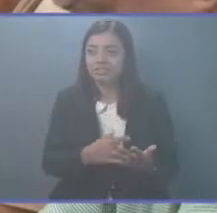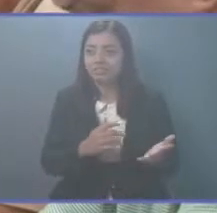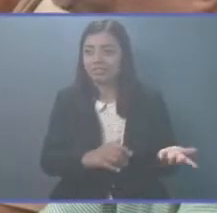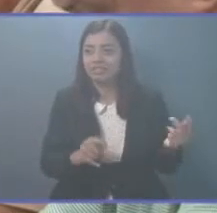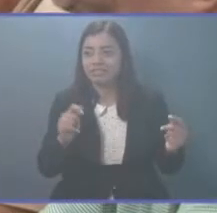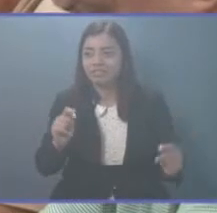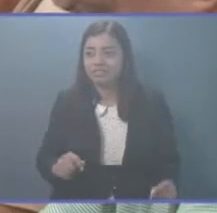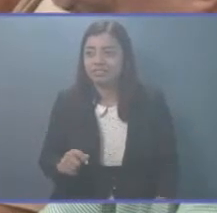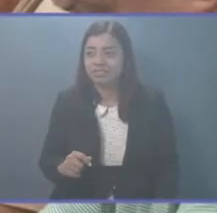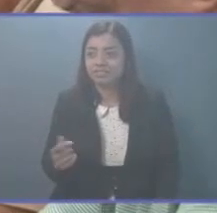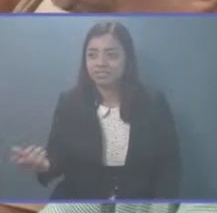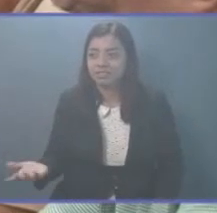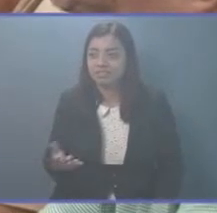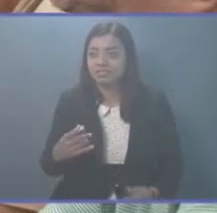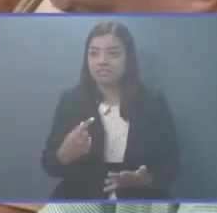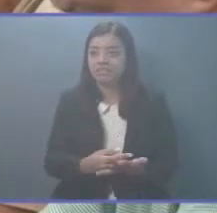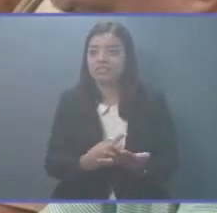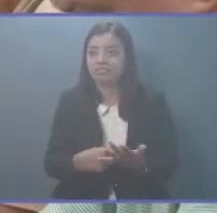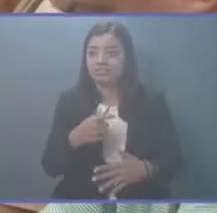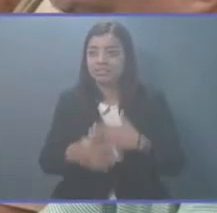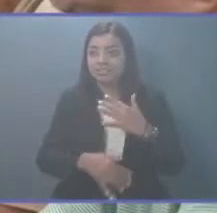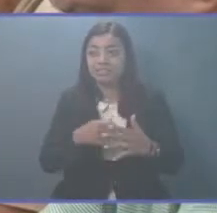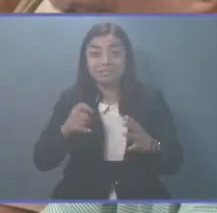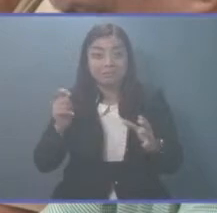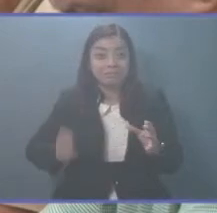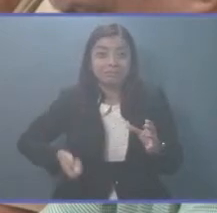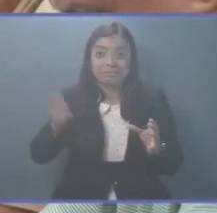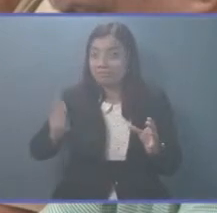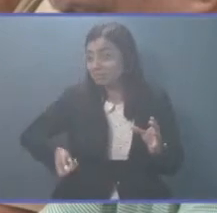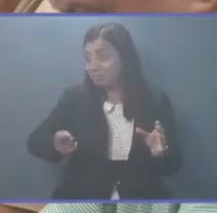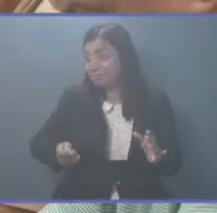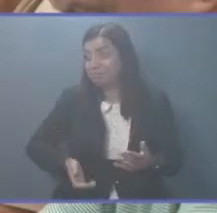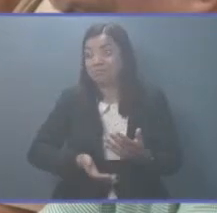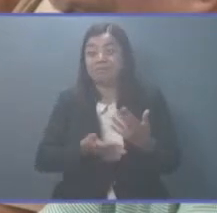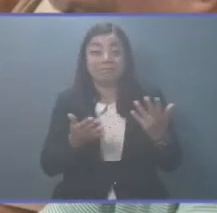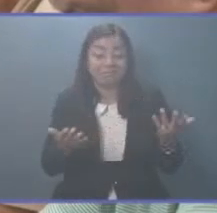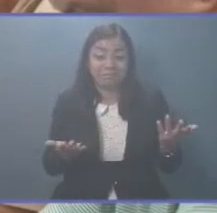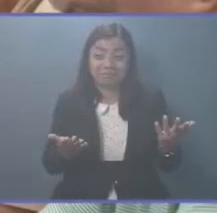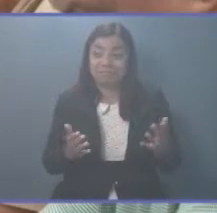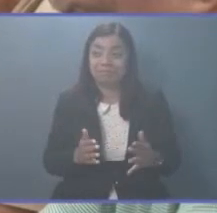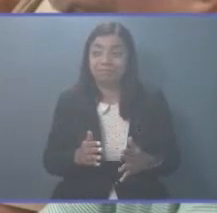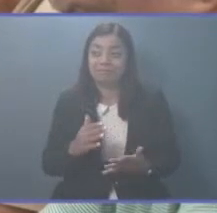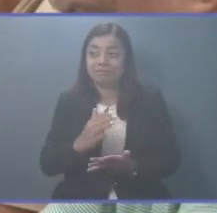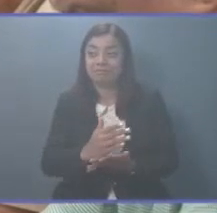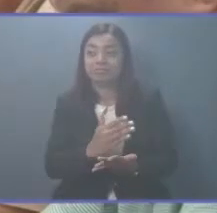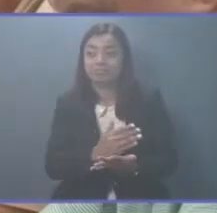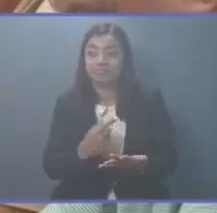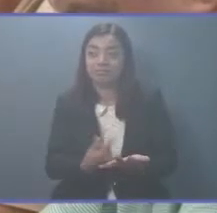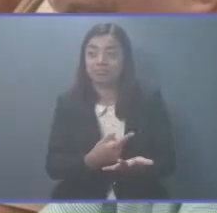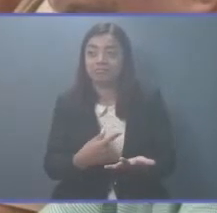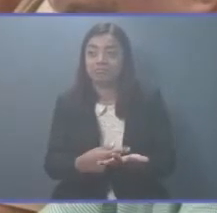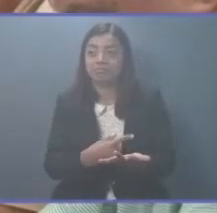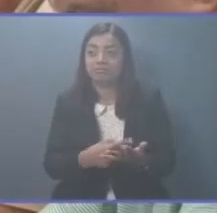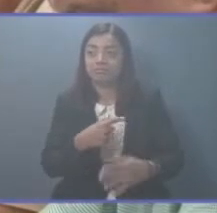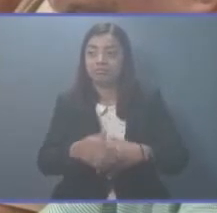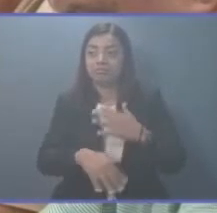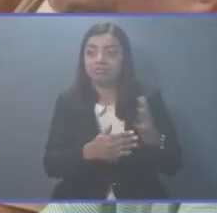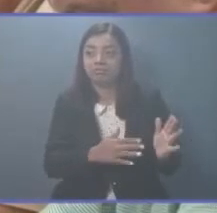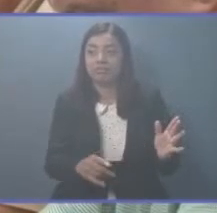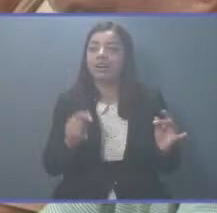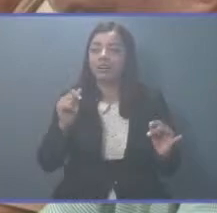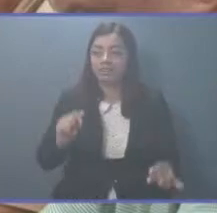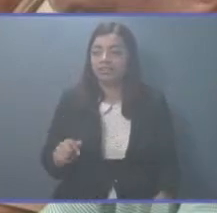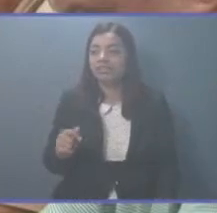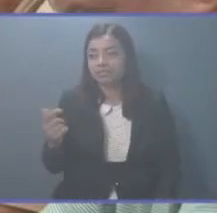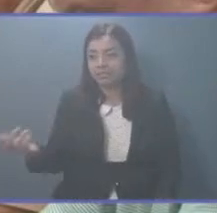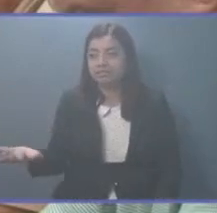a afectar parte de toda la actuación judicial. Tampoco allí también en ese supuesto, ¿verdad?, que quizás es el más acercado, aunque